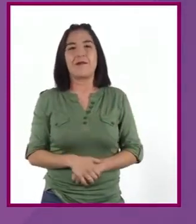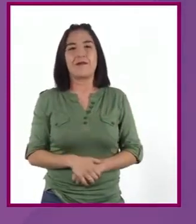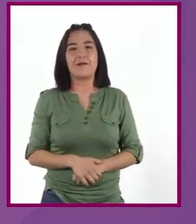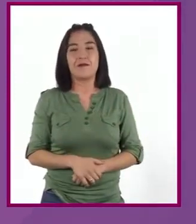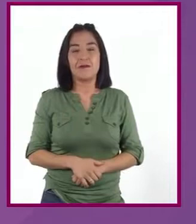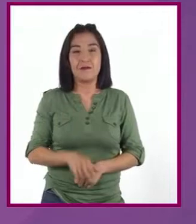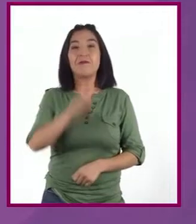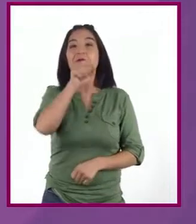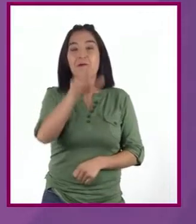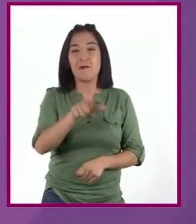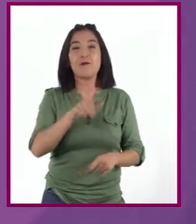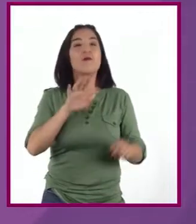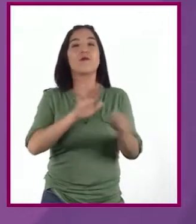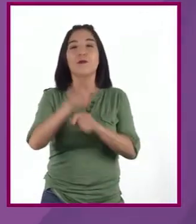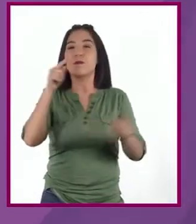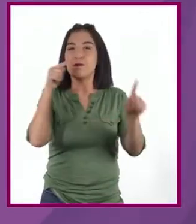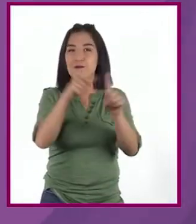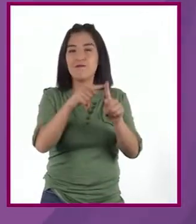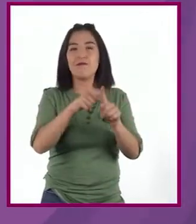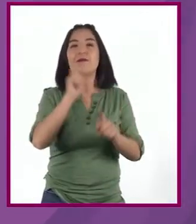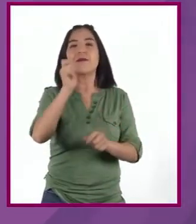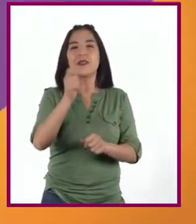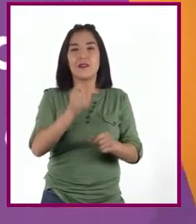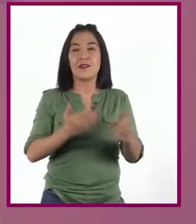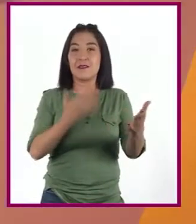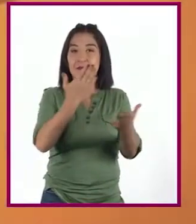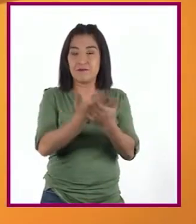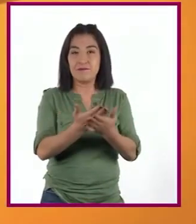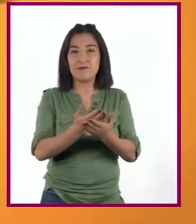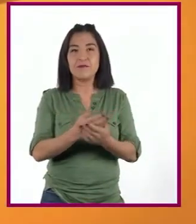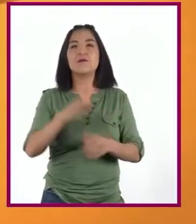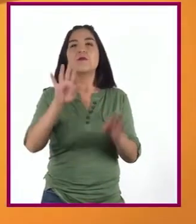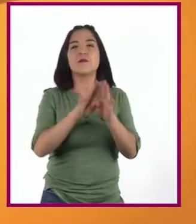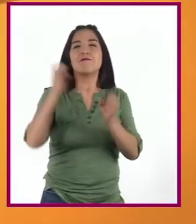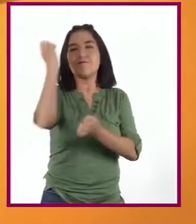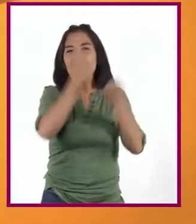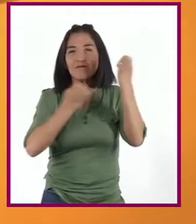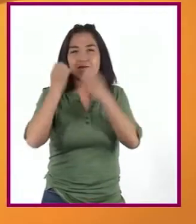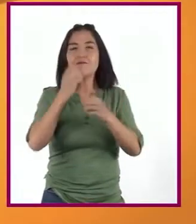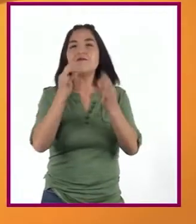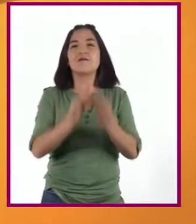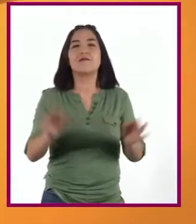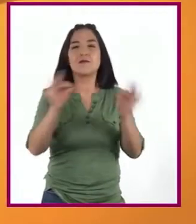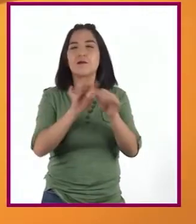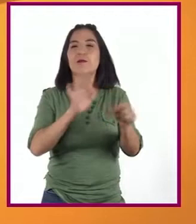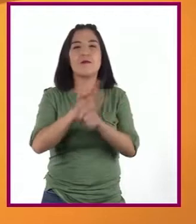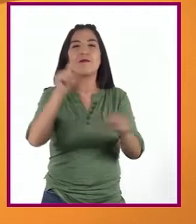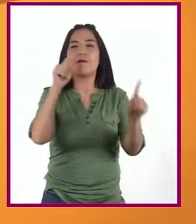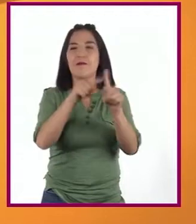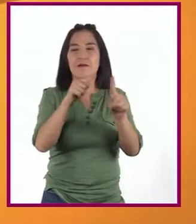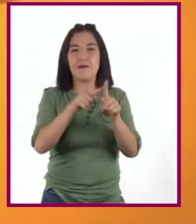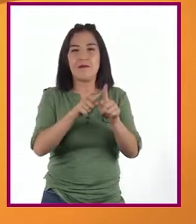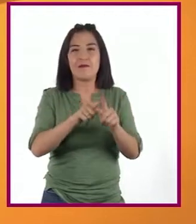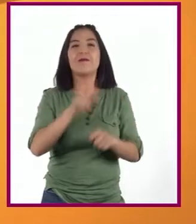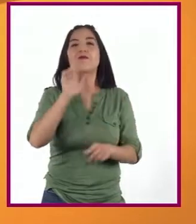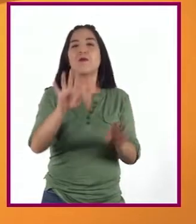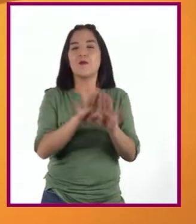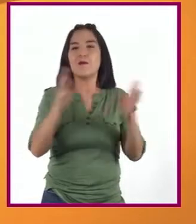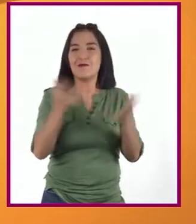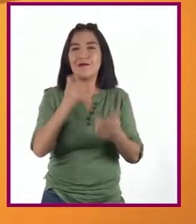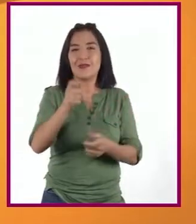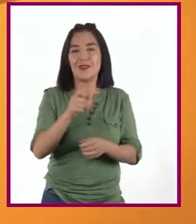Y, específicamente, nuestro propósito es analizar las principales causas por las que surge